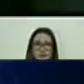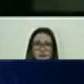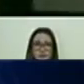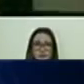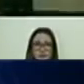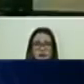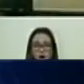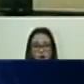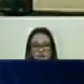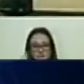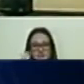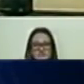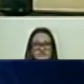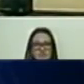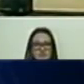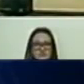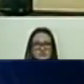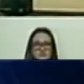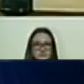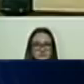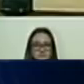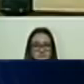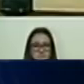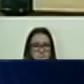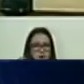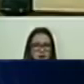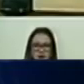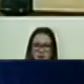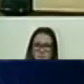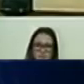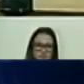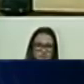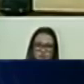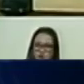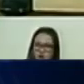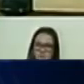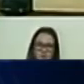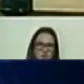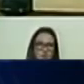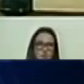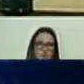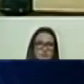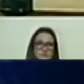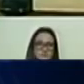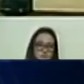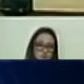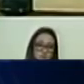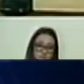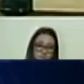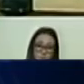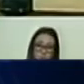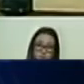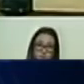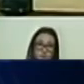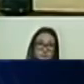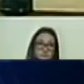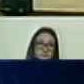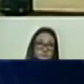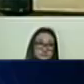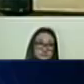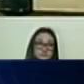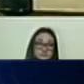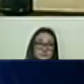vida y mi país no lo cambio por nada, me dijo. Sigue siendo opositora, no la pude convencer.